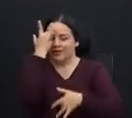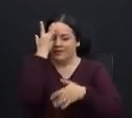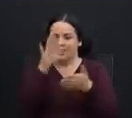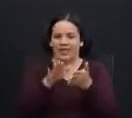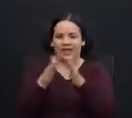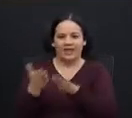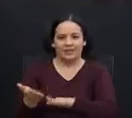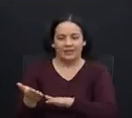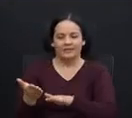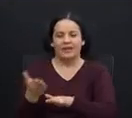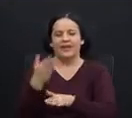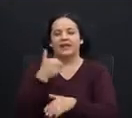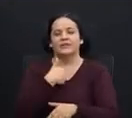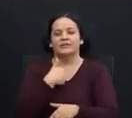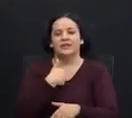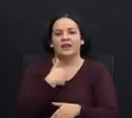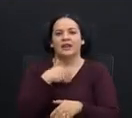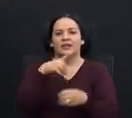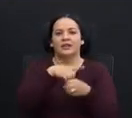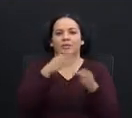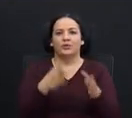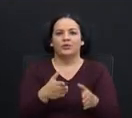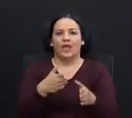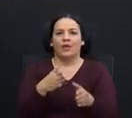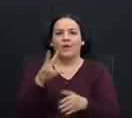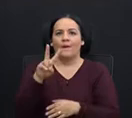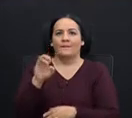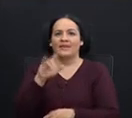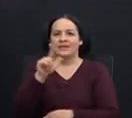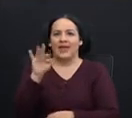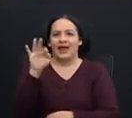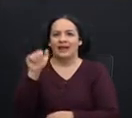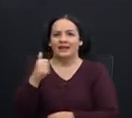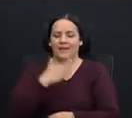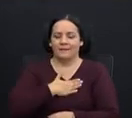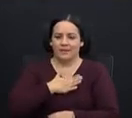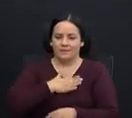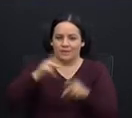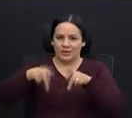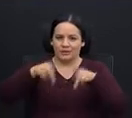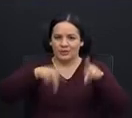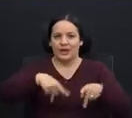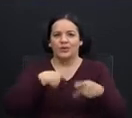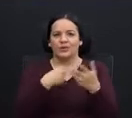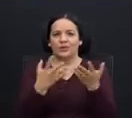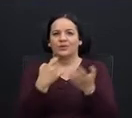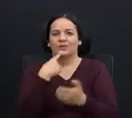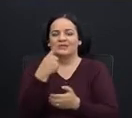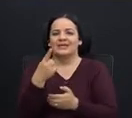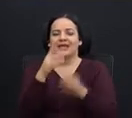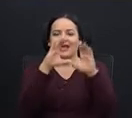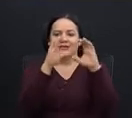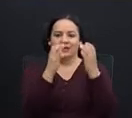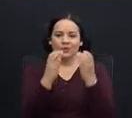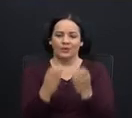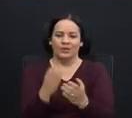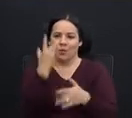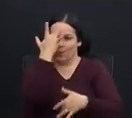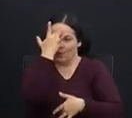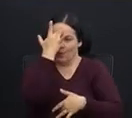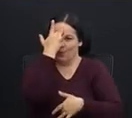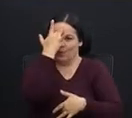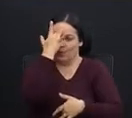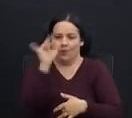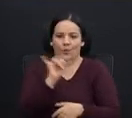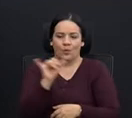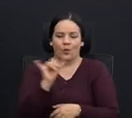tenido el diputado Villalta y mi persona. Quisiera decir que la categorización de un enfermo